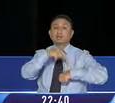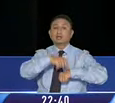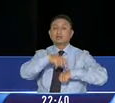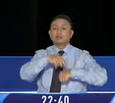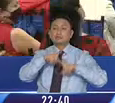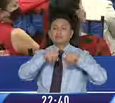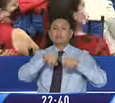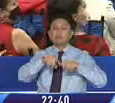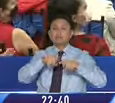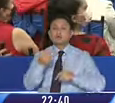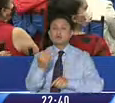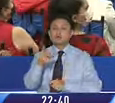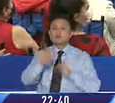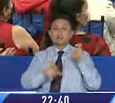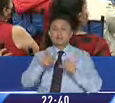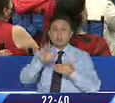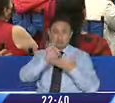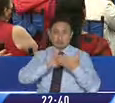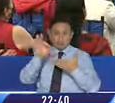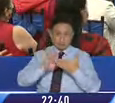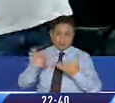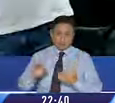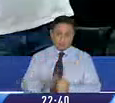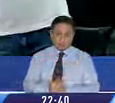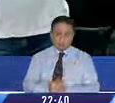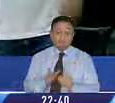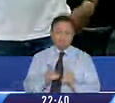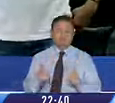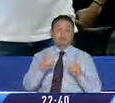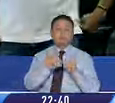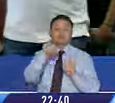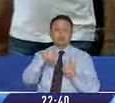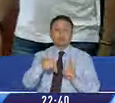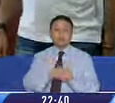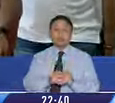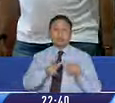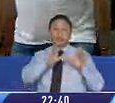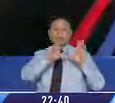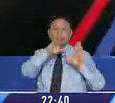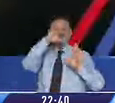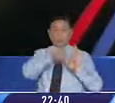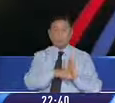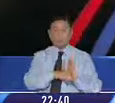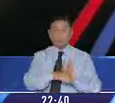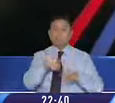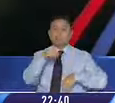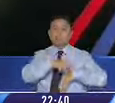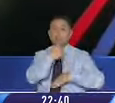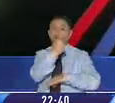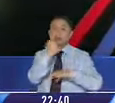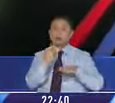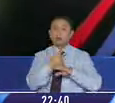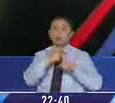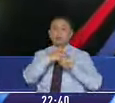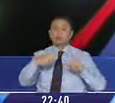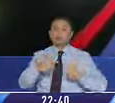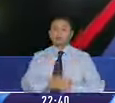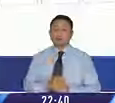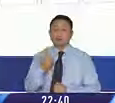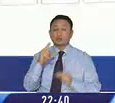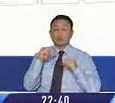número de candidatos calificados en cada jurisdicción. Si la cifra de candidatos es menor a 8, se realizará en un tiempo de 1 hora y media en un solo